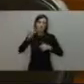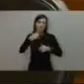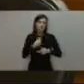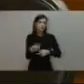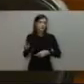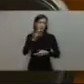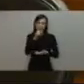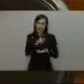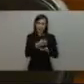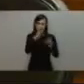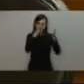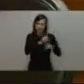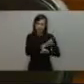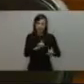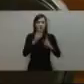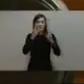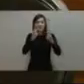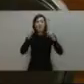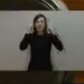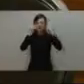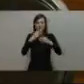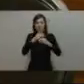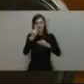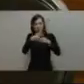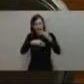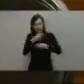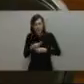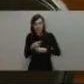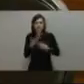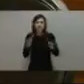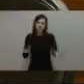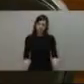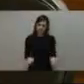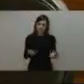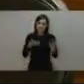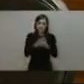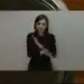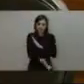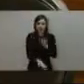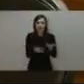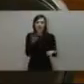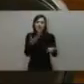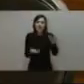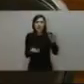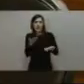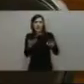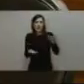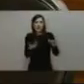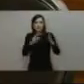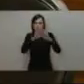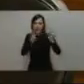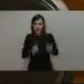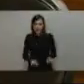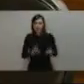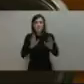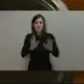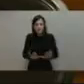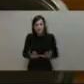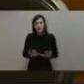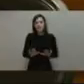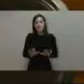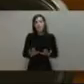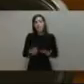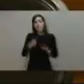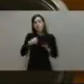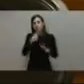esfuerzos suficientes, evidentemente se trata de una valoración subjetiva, sin duda. Ahora, le digo que esos esfuerzos